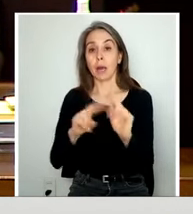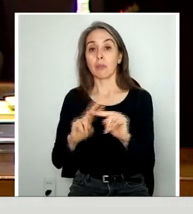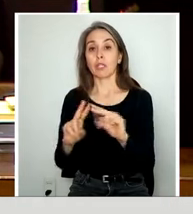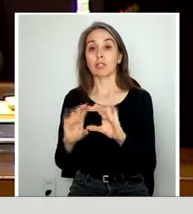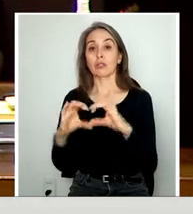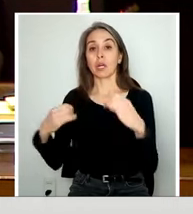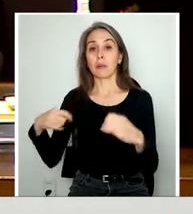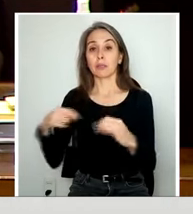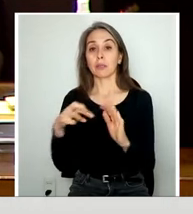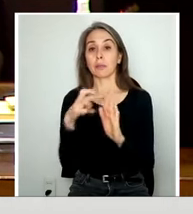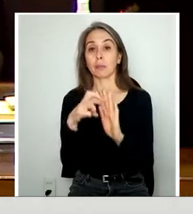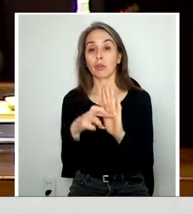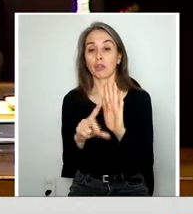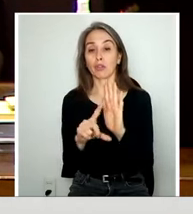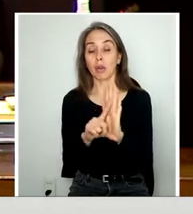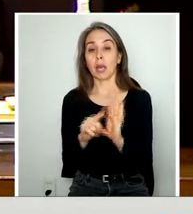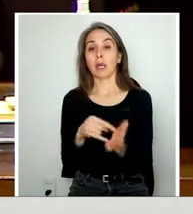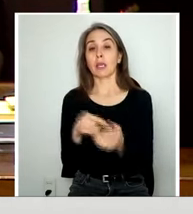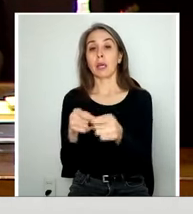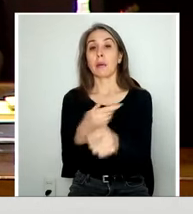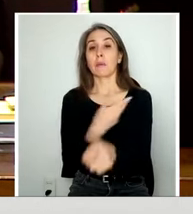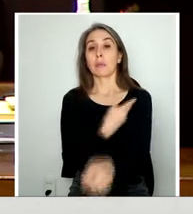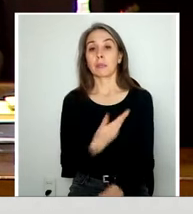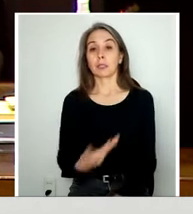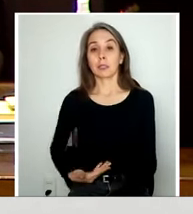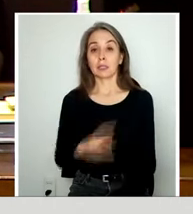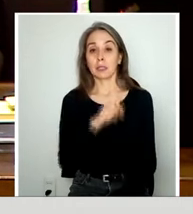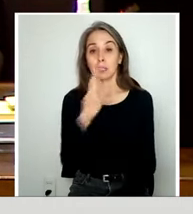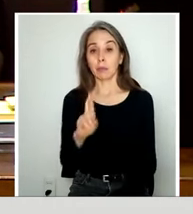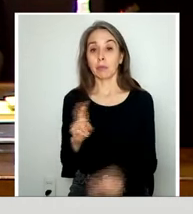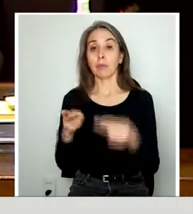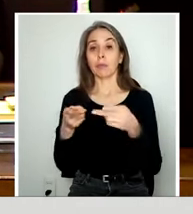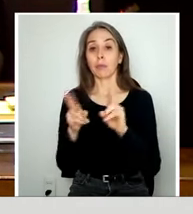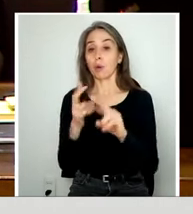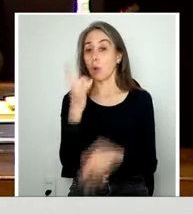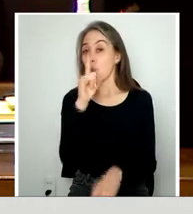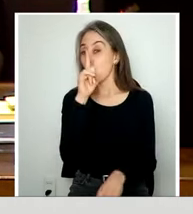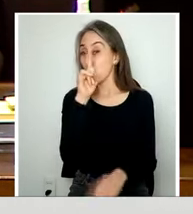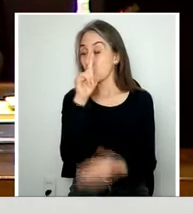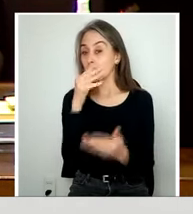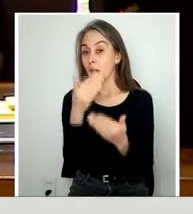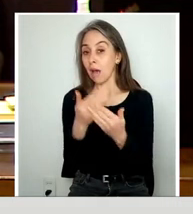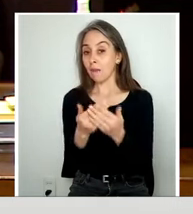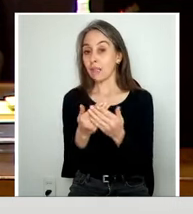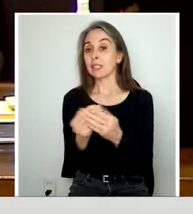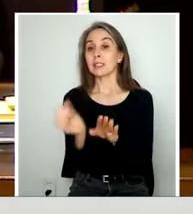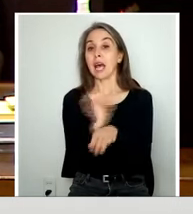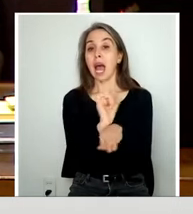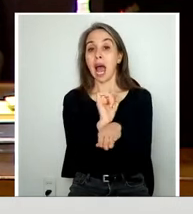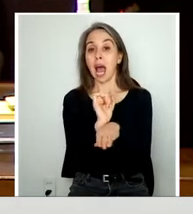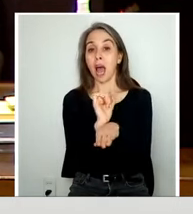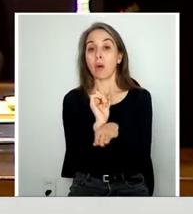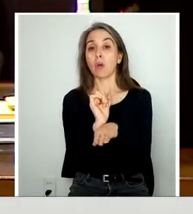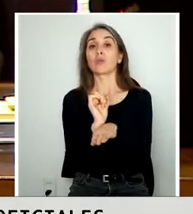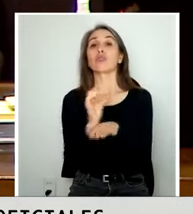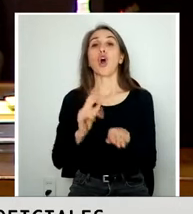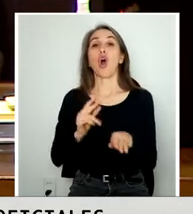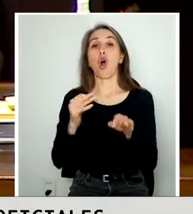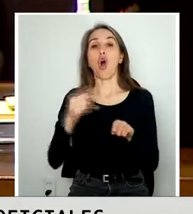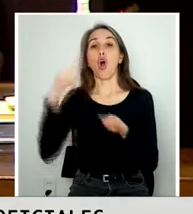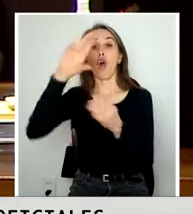proyecto de ley originado en mensaje que autoriza única y excepcionalmente el tránsito de los vehículos oficiales de los